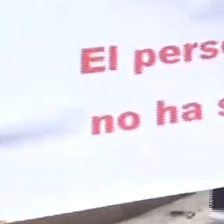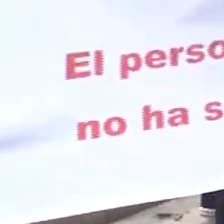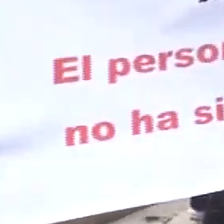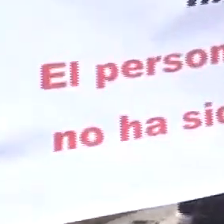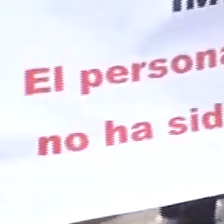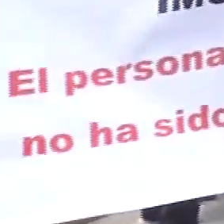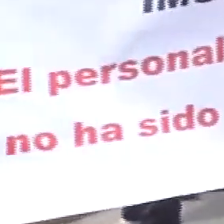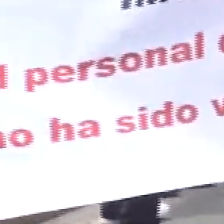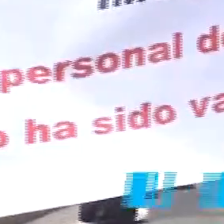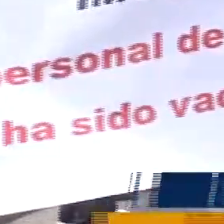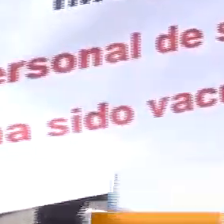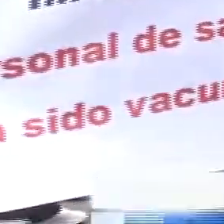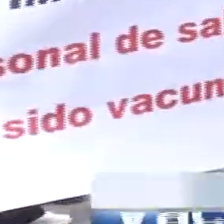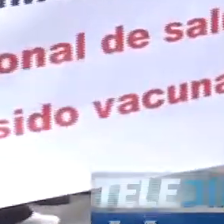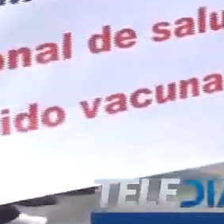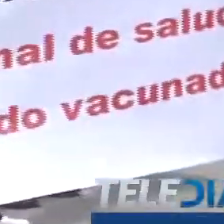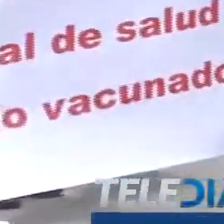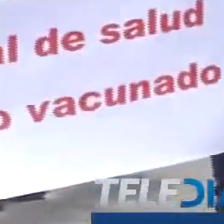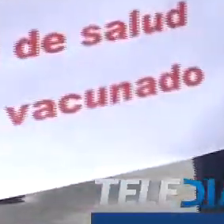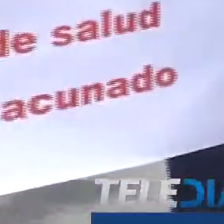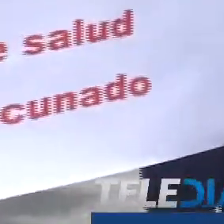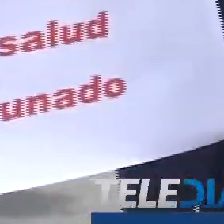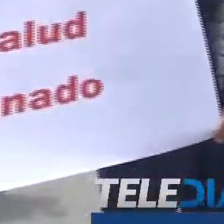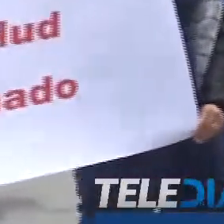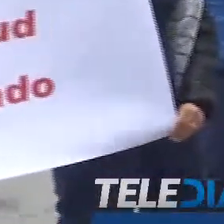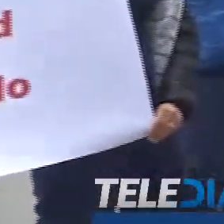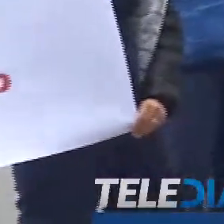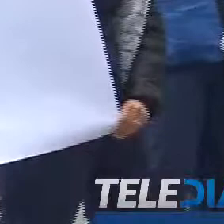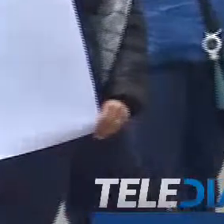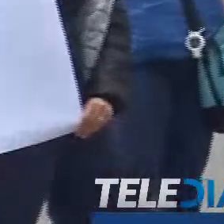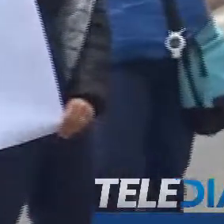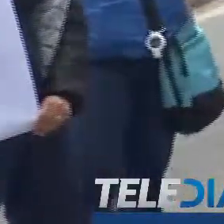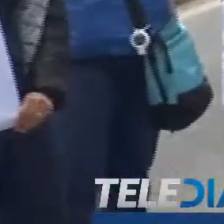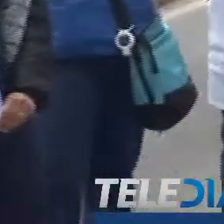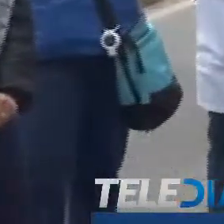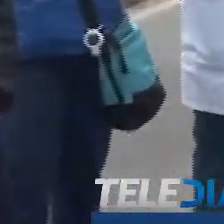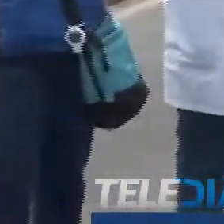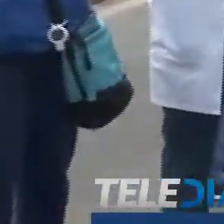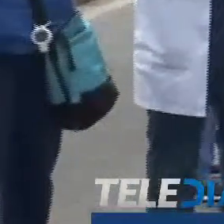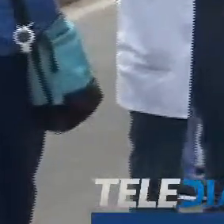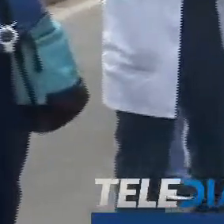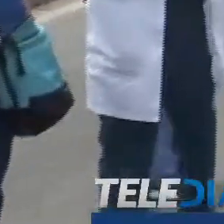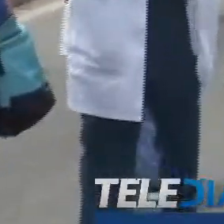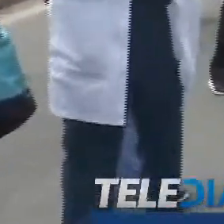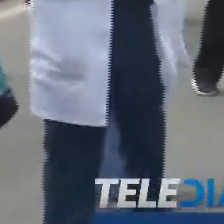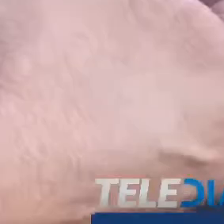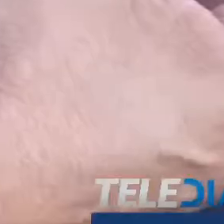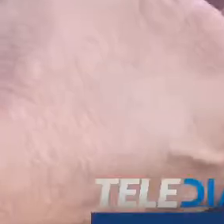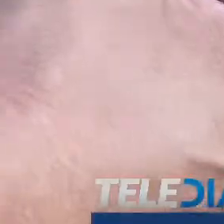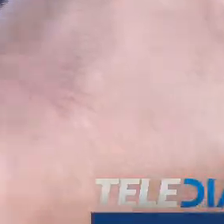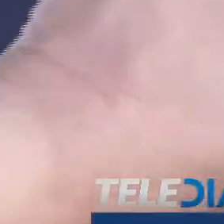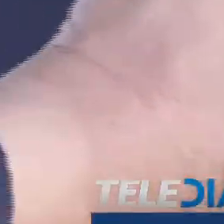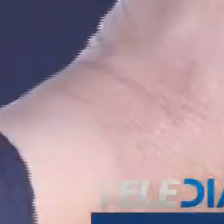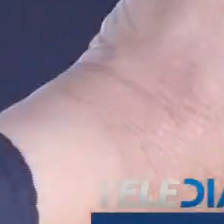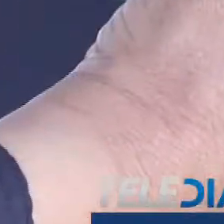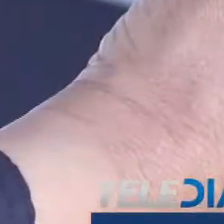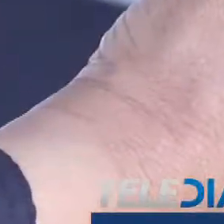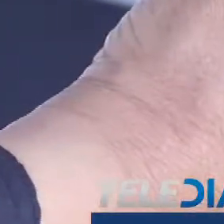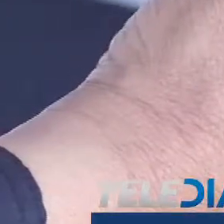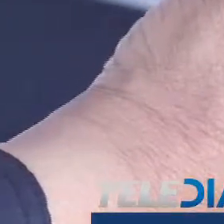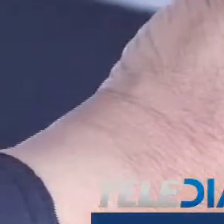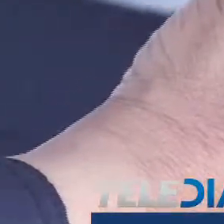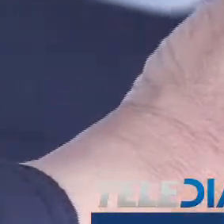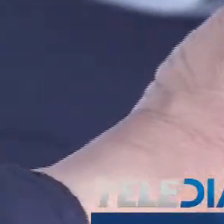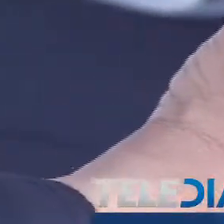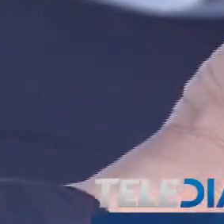Por fin el personal del sector salud que falta por ser vacunado contra el COVID-19 comenzará a recibir la dosis a partir del próximo miércoles